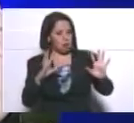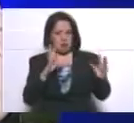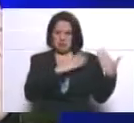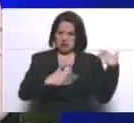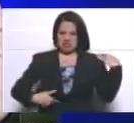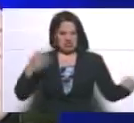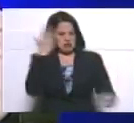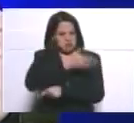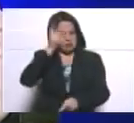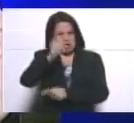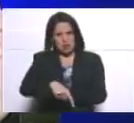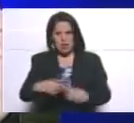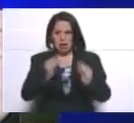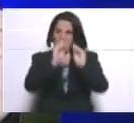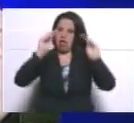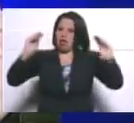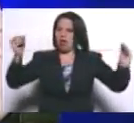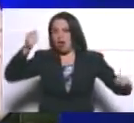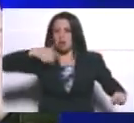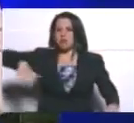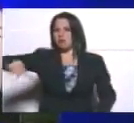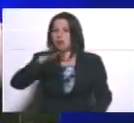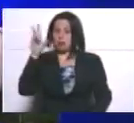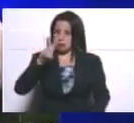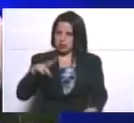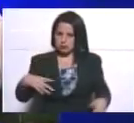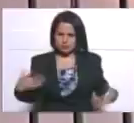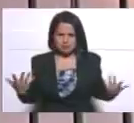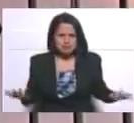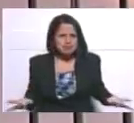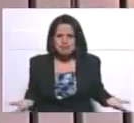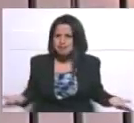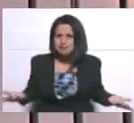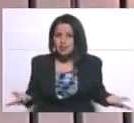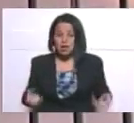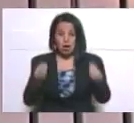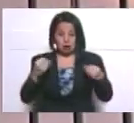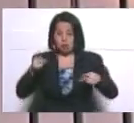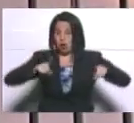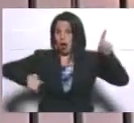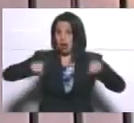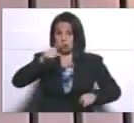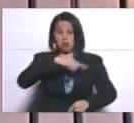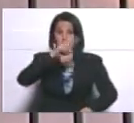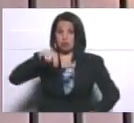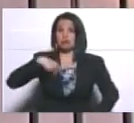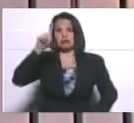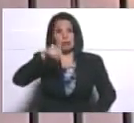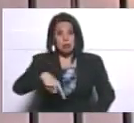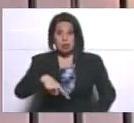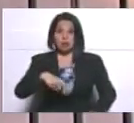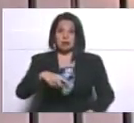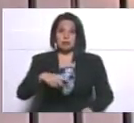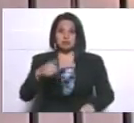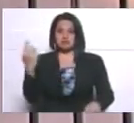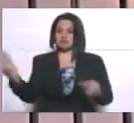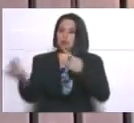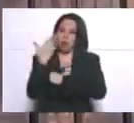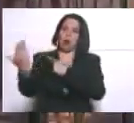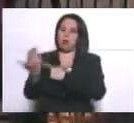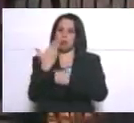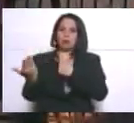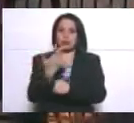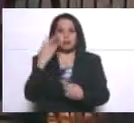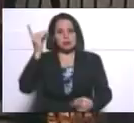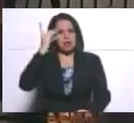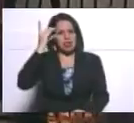Maduro por haber convocado al pueblo de Venezuela. Así es, y a algunos de nosotros también nos convocaron. Así, a todos nosotros nos sancionaron. Nos